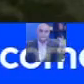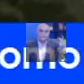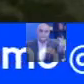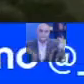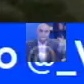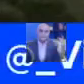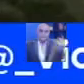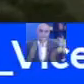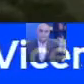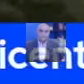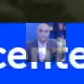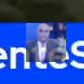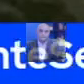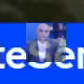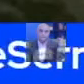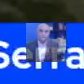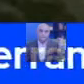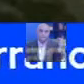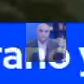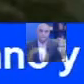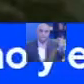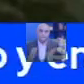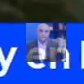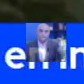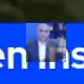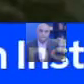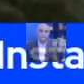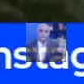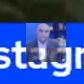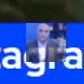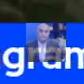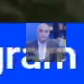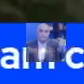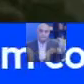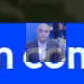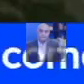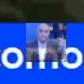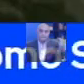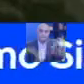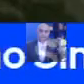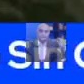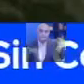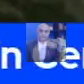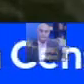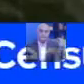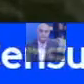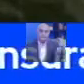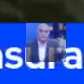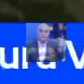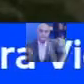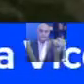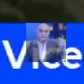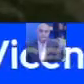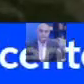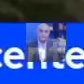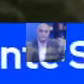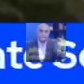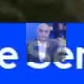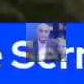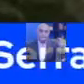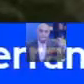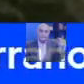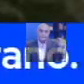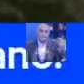Obrador de condenar las amenazas y su petición de